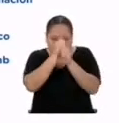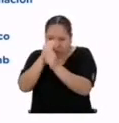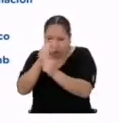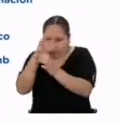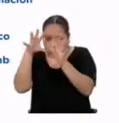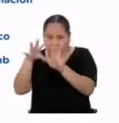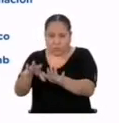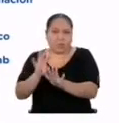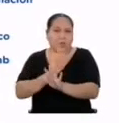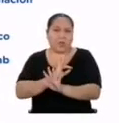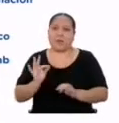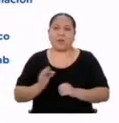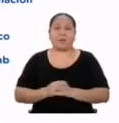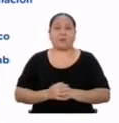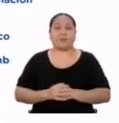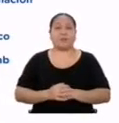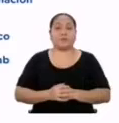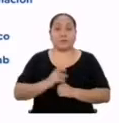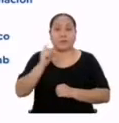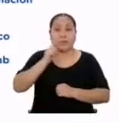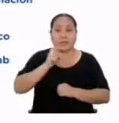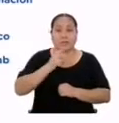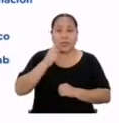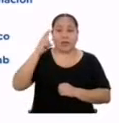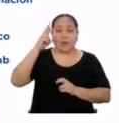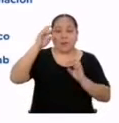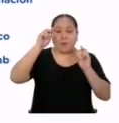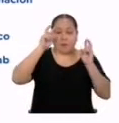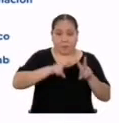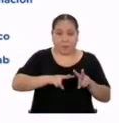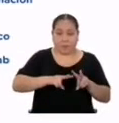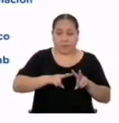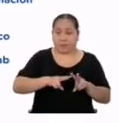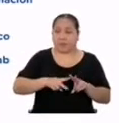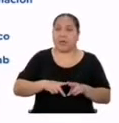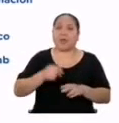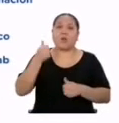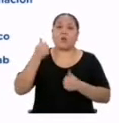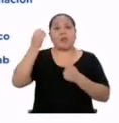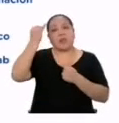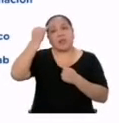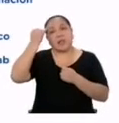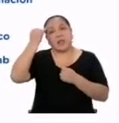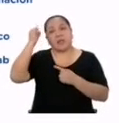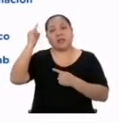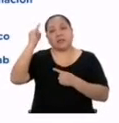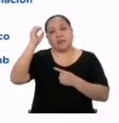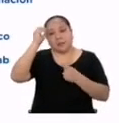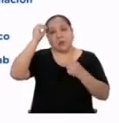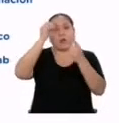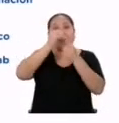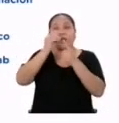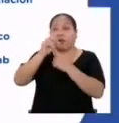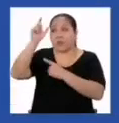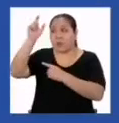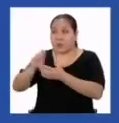tanto, es necesario diferenciar la voz del autor o autora del texto de la del autor o autora del